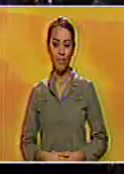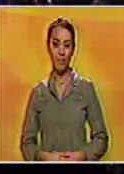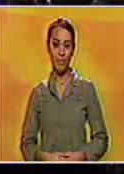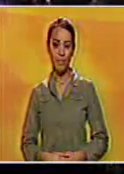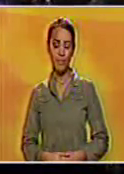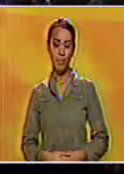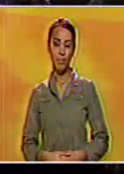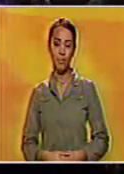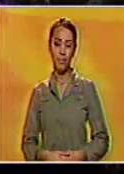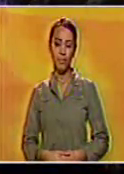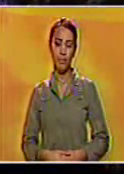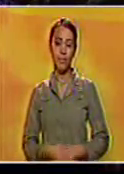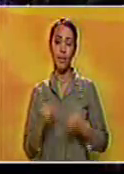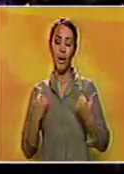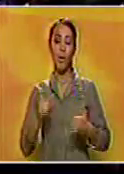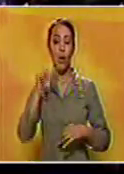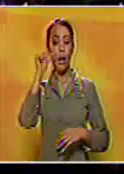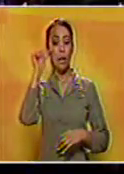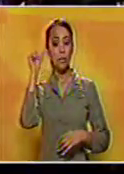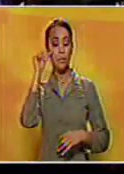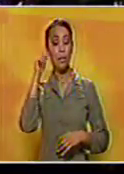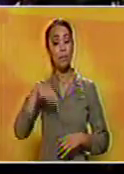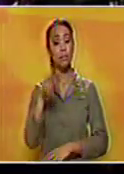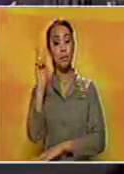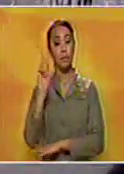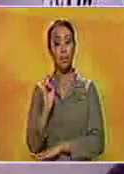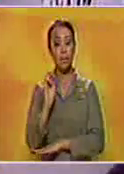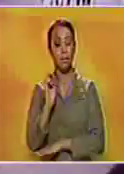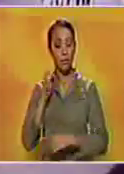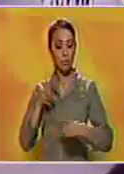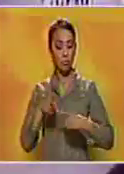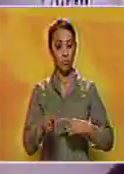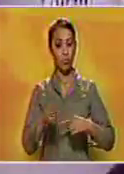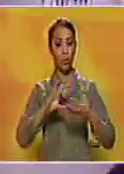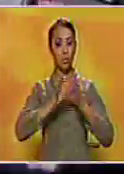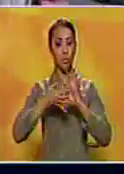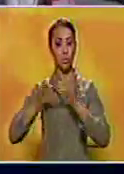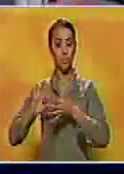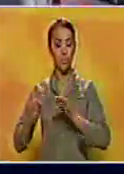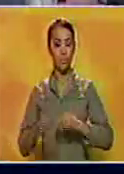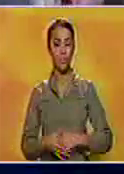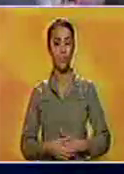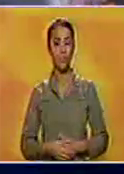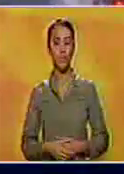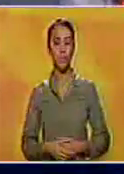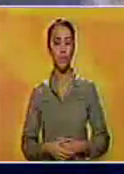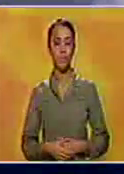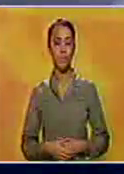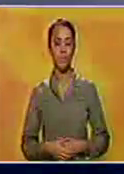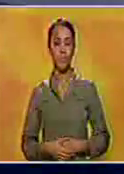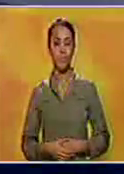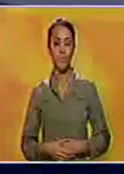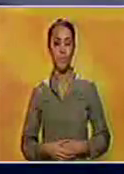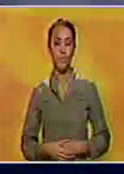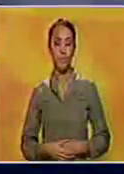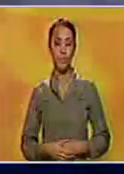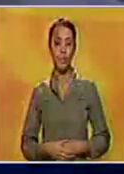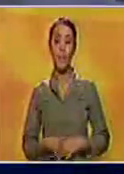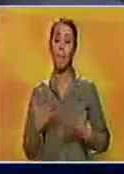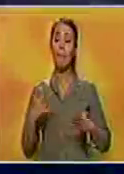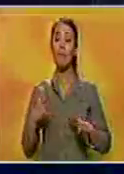Nos trasladamos hasta Asia porque este viernes se inauguraron los Juegos Olímpicos de Invierno de Pyeongchang. En el evento,